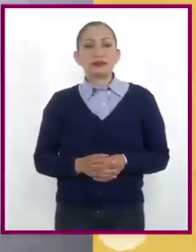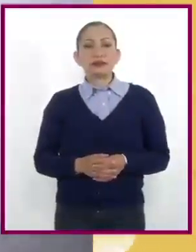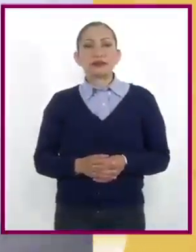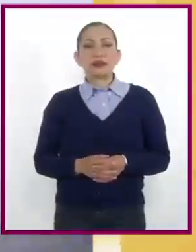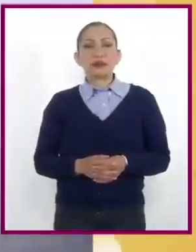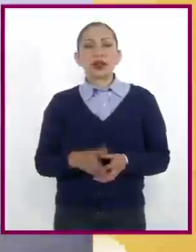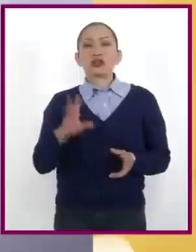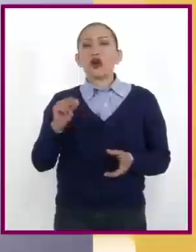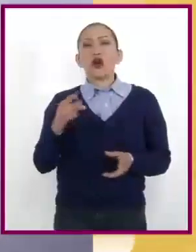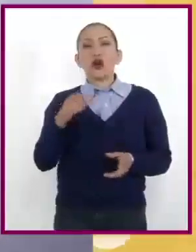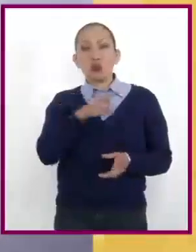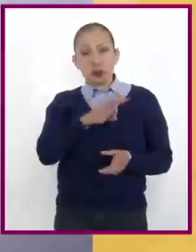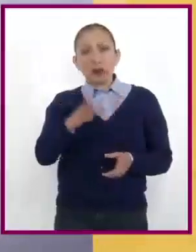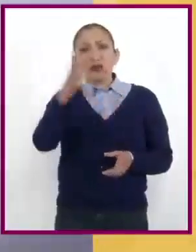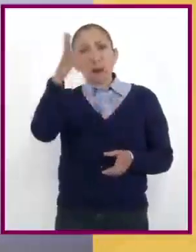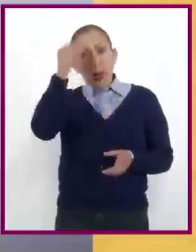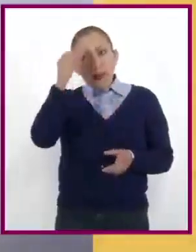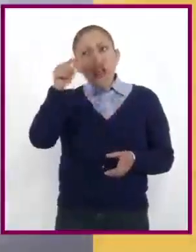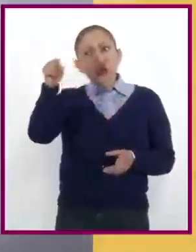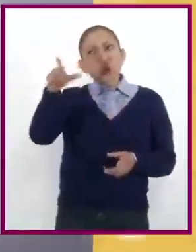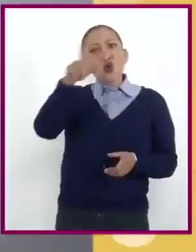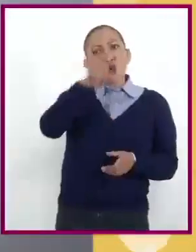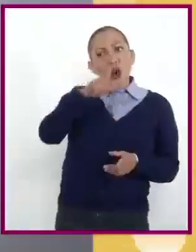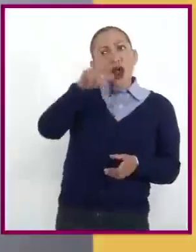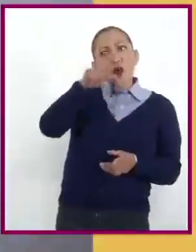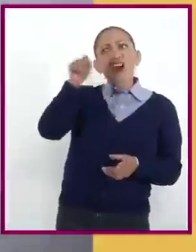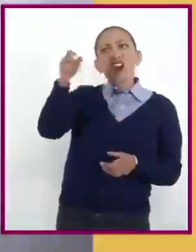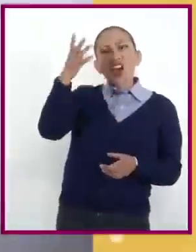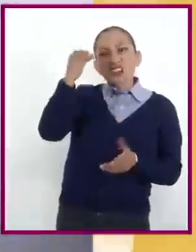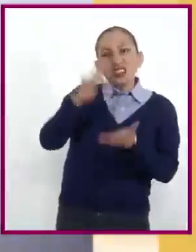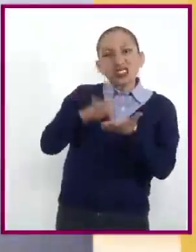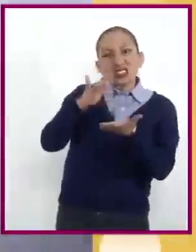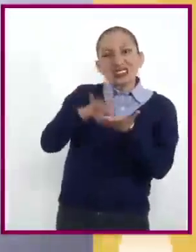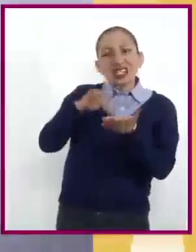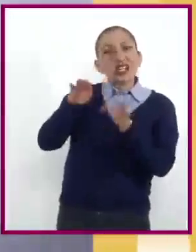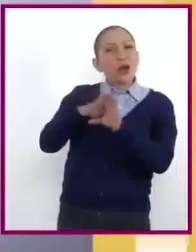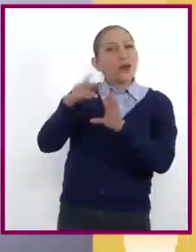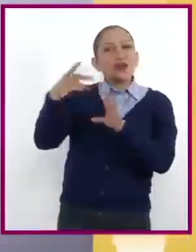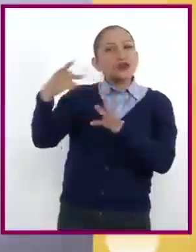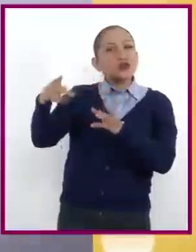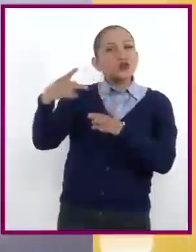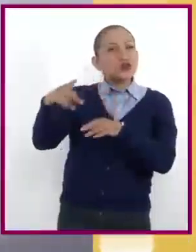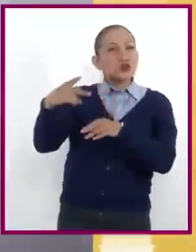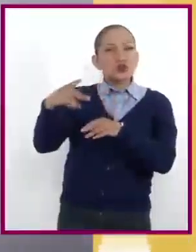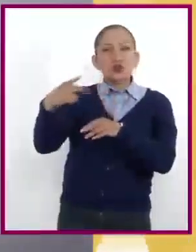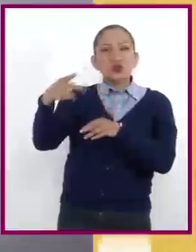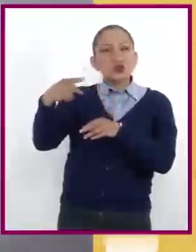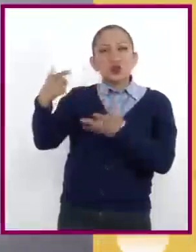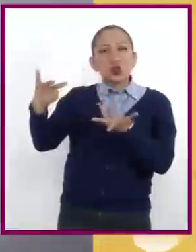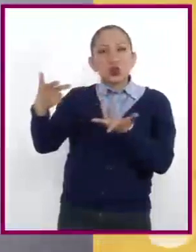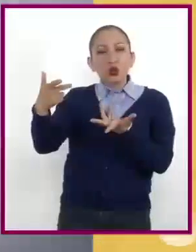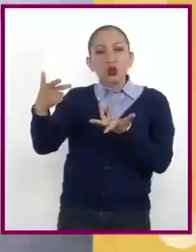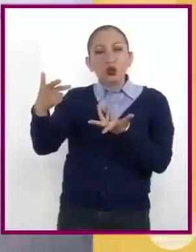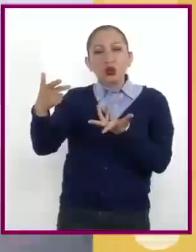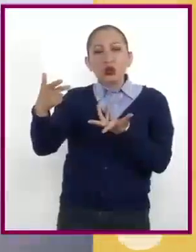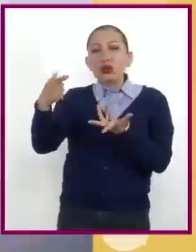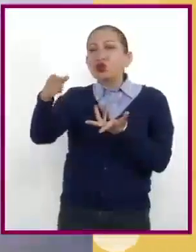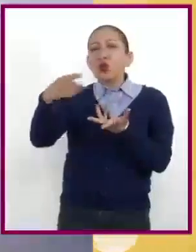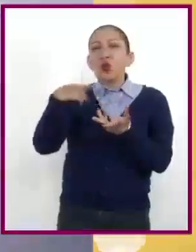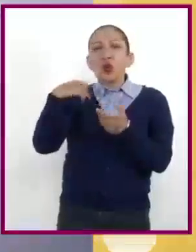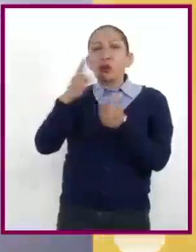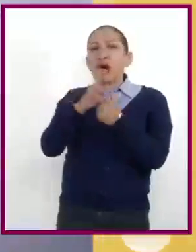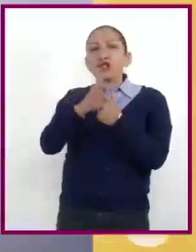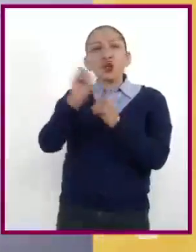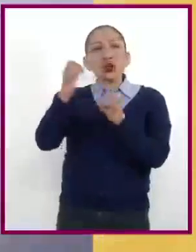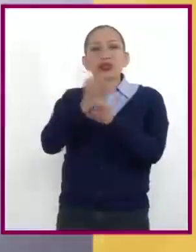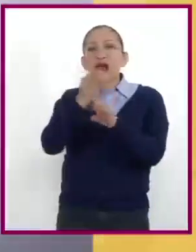No, porque así podemos aprender nosotros sobre su idioma y sobre cómo se habla en su país o